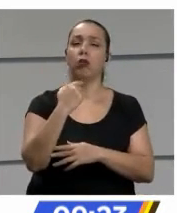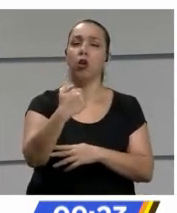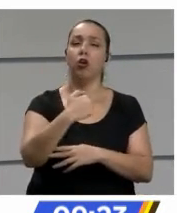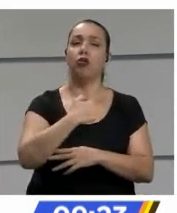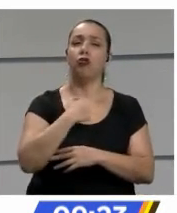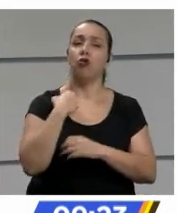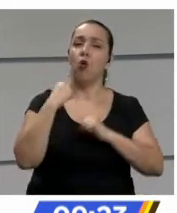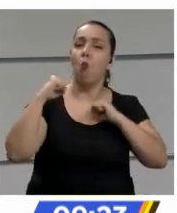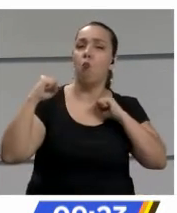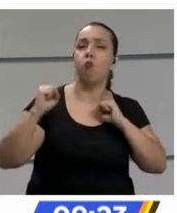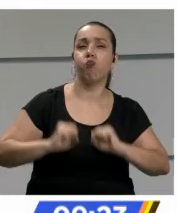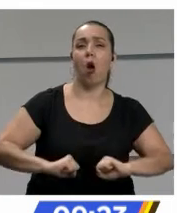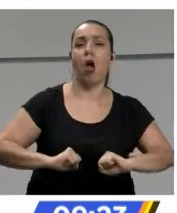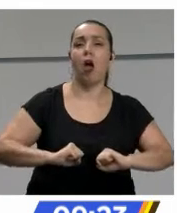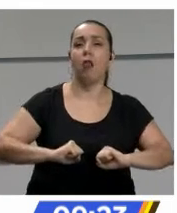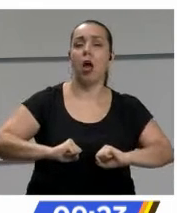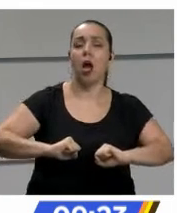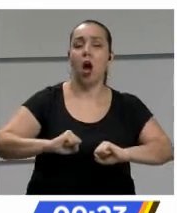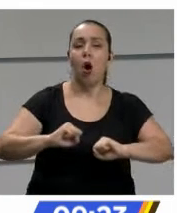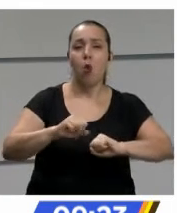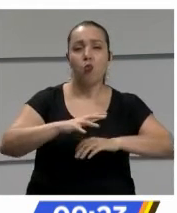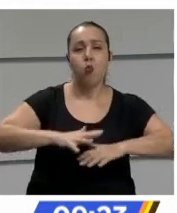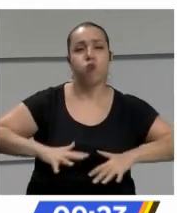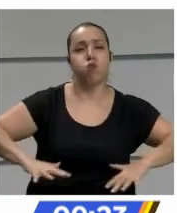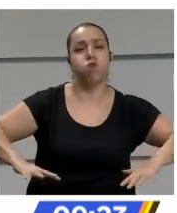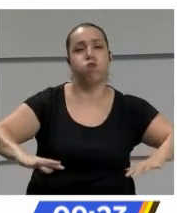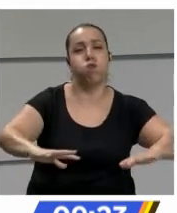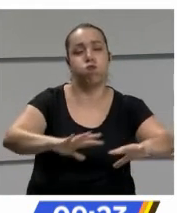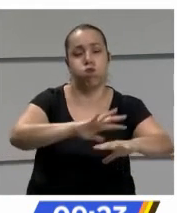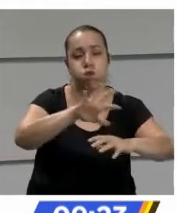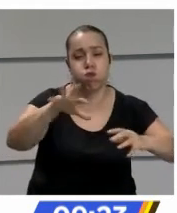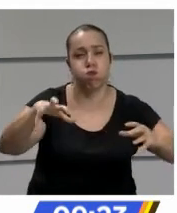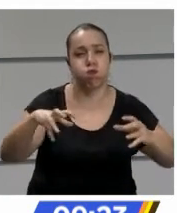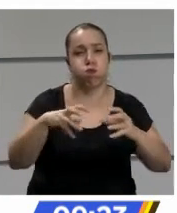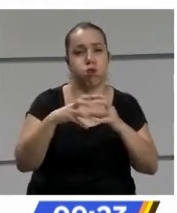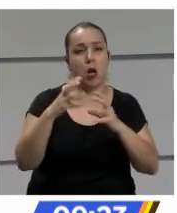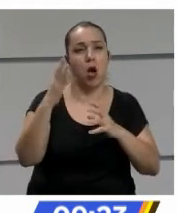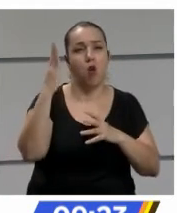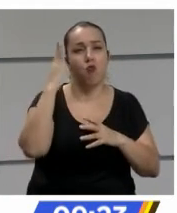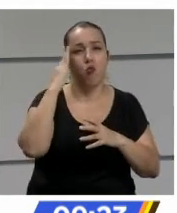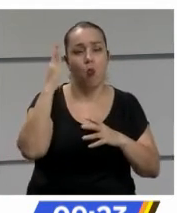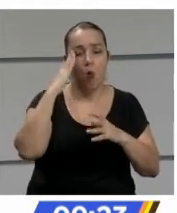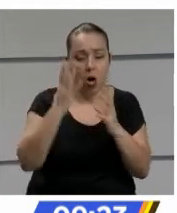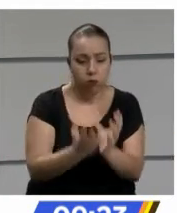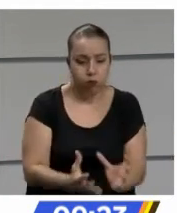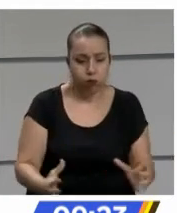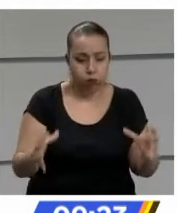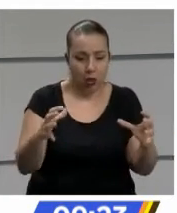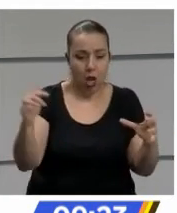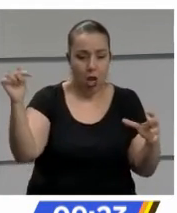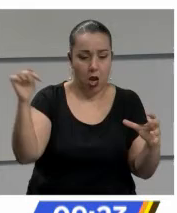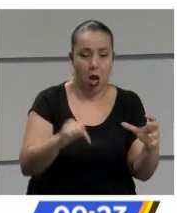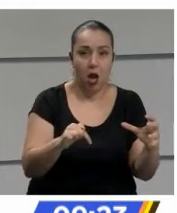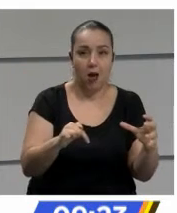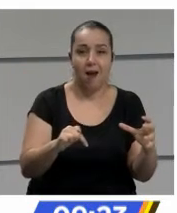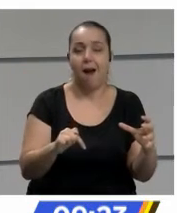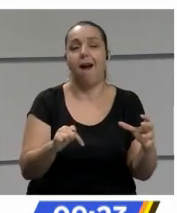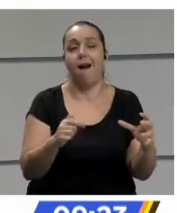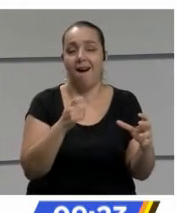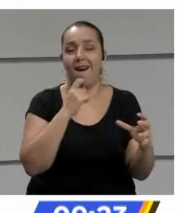yo pudiera lograr reunir toda la sabiduría de la aldea y ponerla dentro de una calabaza, ¡ja, ja!,